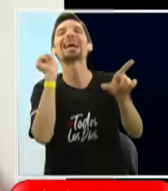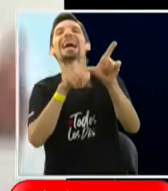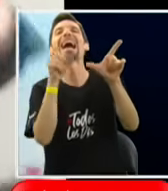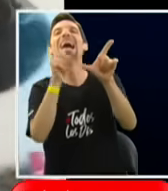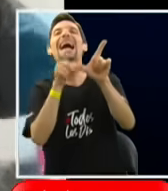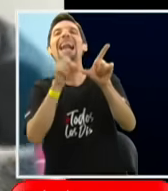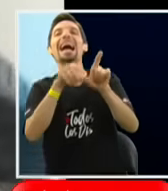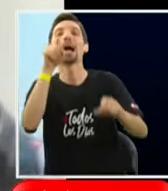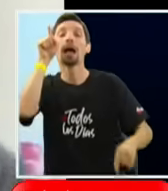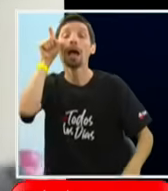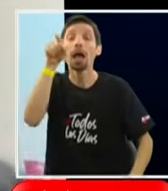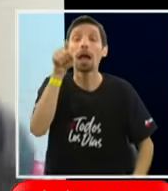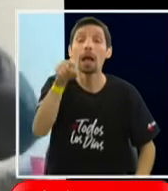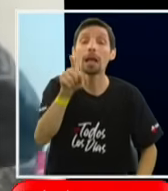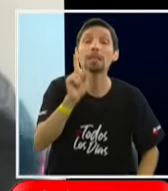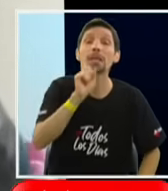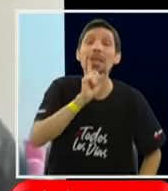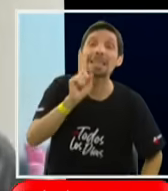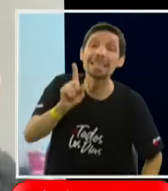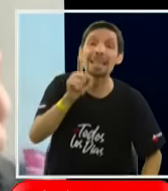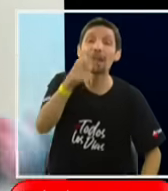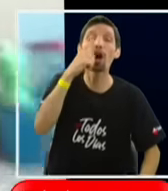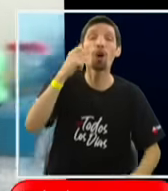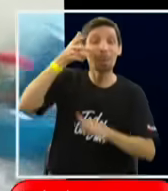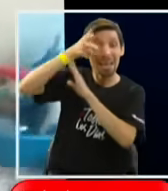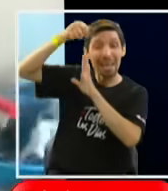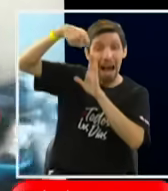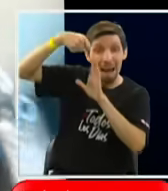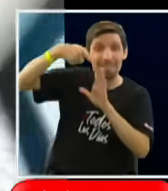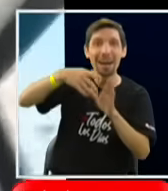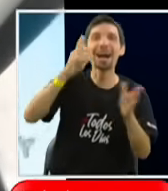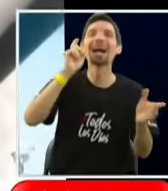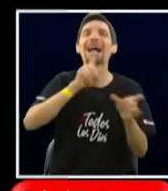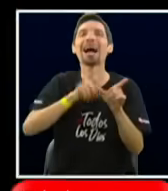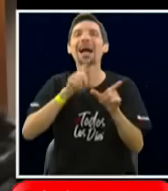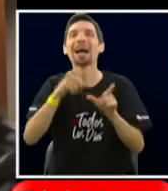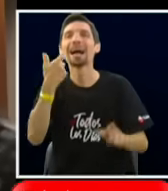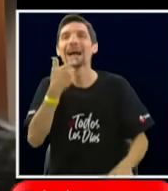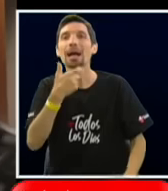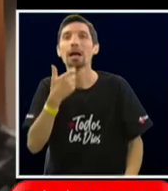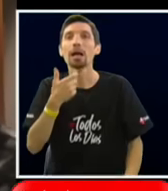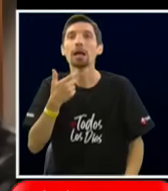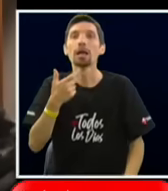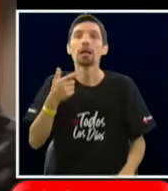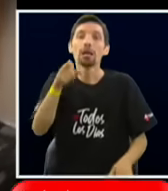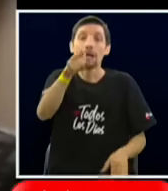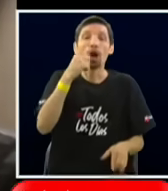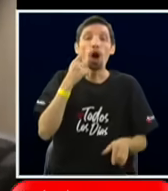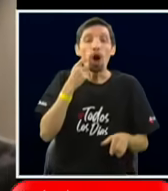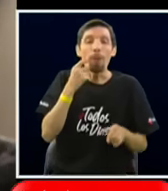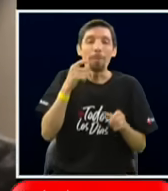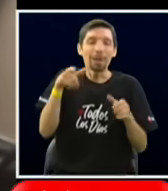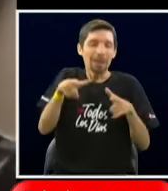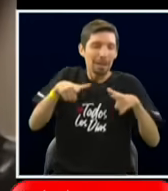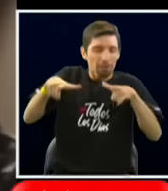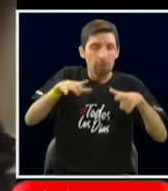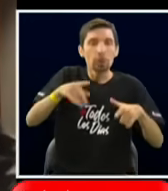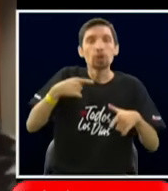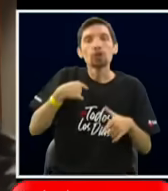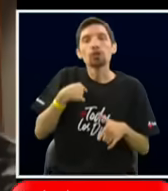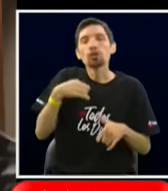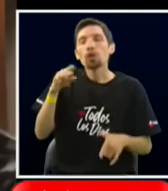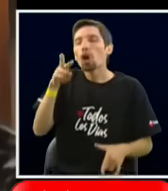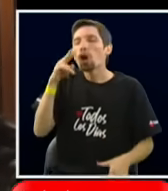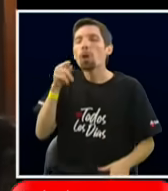peo. Ese se lo saboreó hasta el catador. Weón, llegó hasta acá. Yo no me he tirado ni un peito. Yo prendí un